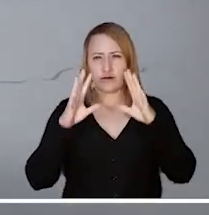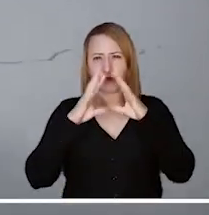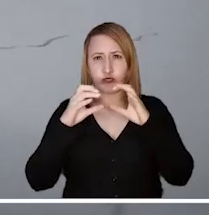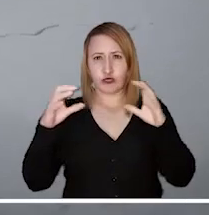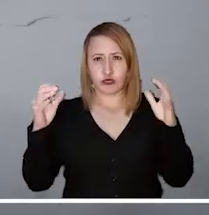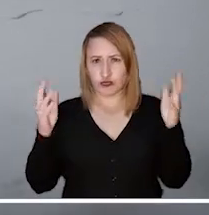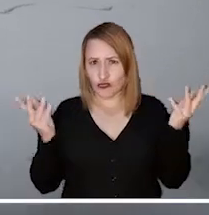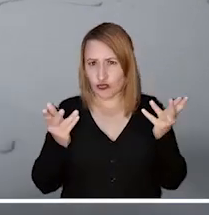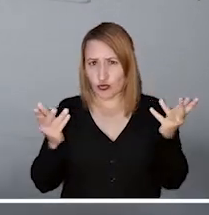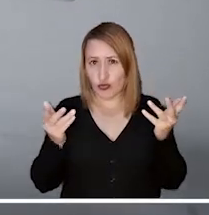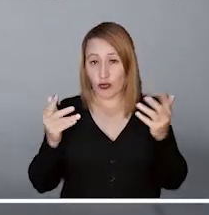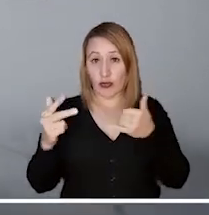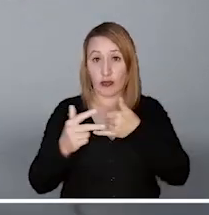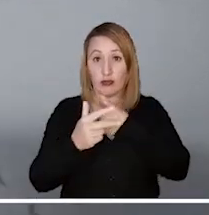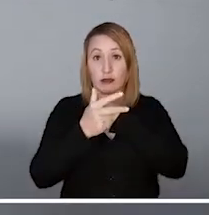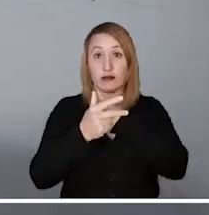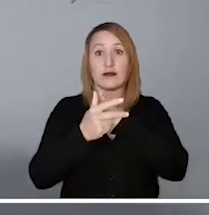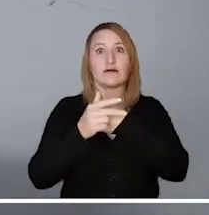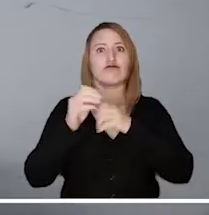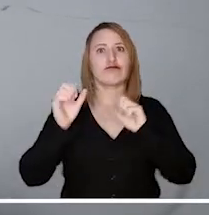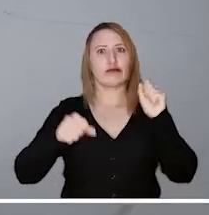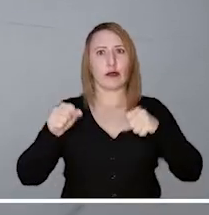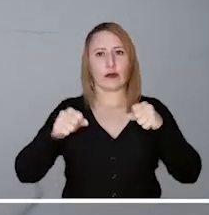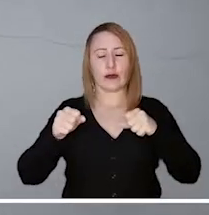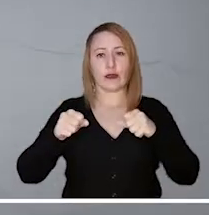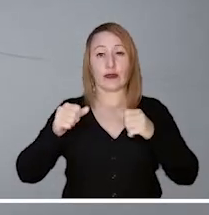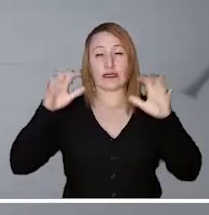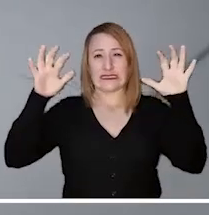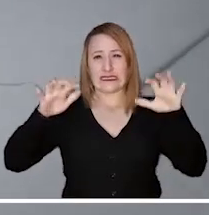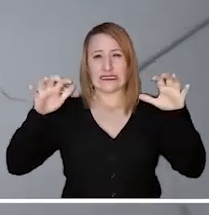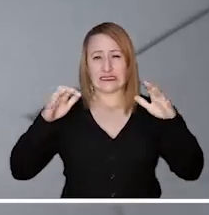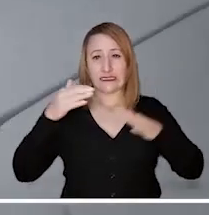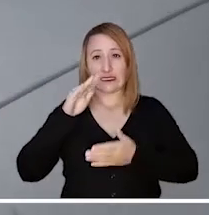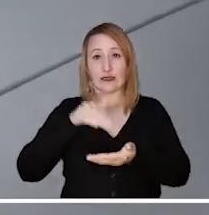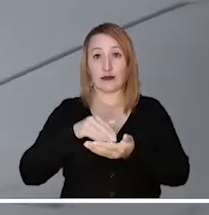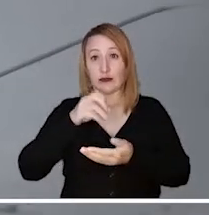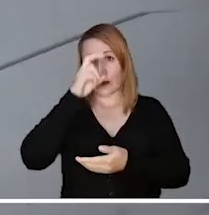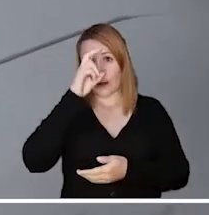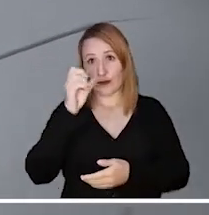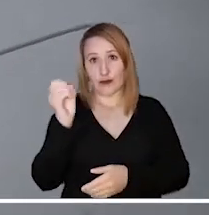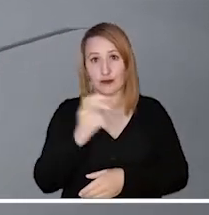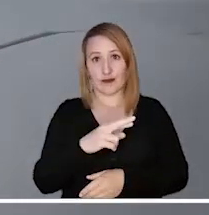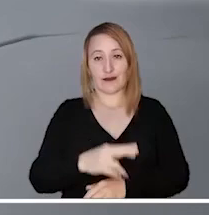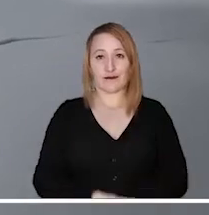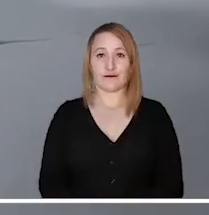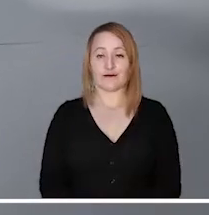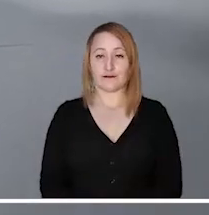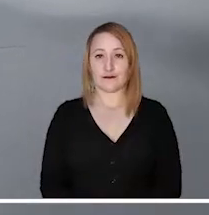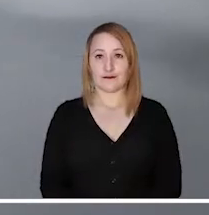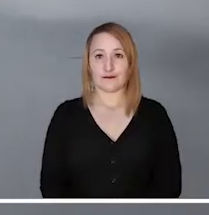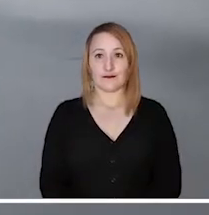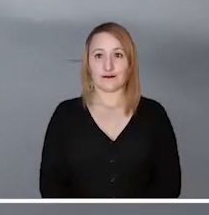El aumento de la nubosidad previsto en los Andes podría provocar lluvias en el centro y nororiente de la región.